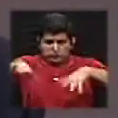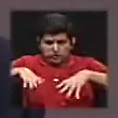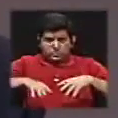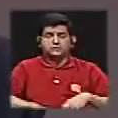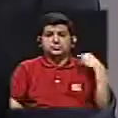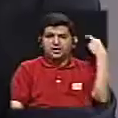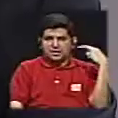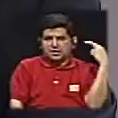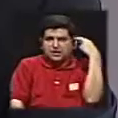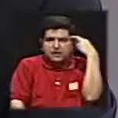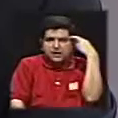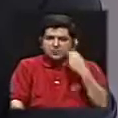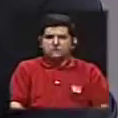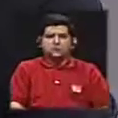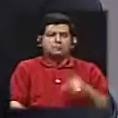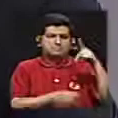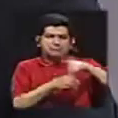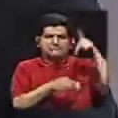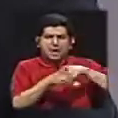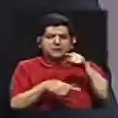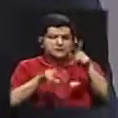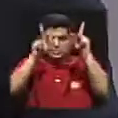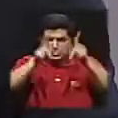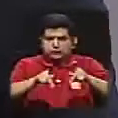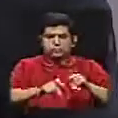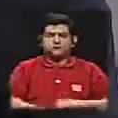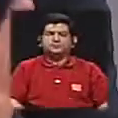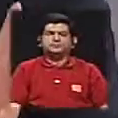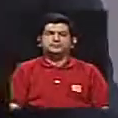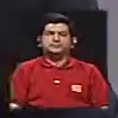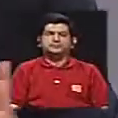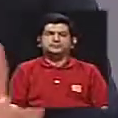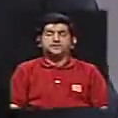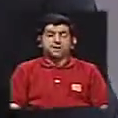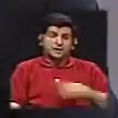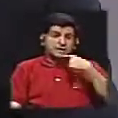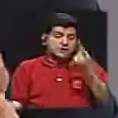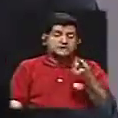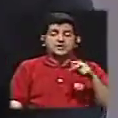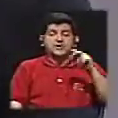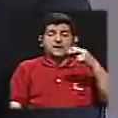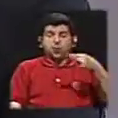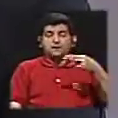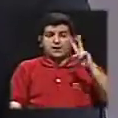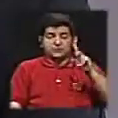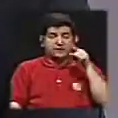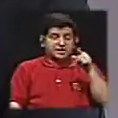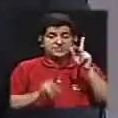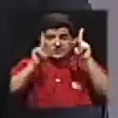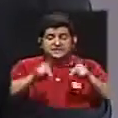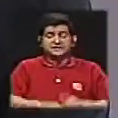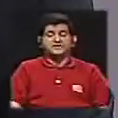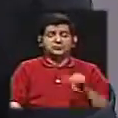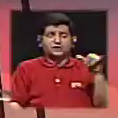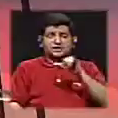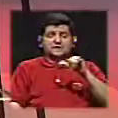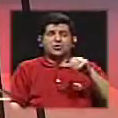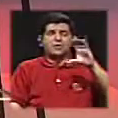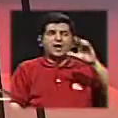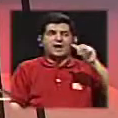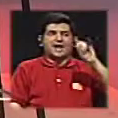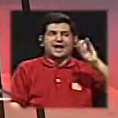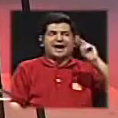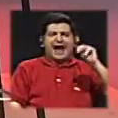por la participación de esas personas, que según Humberto Vargas, él los calificó como los caínes. Pero un